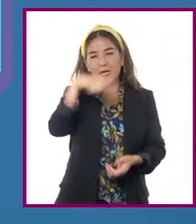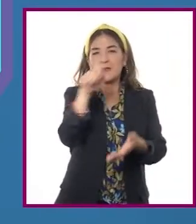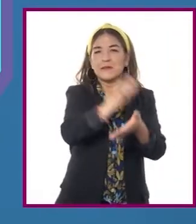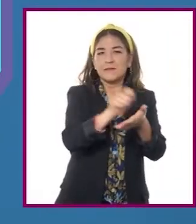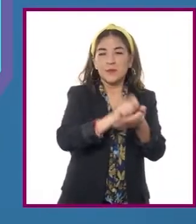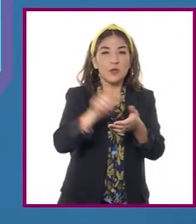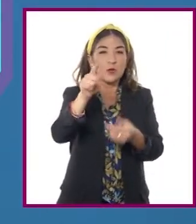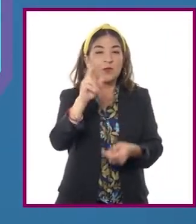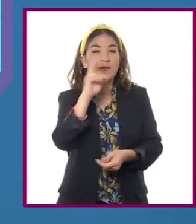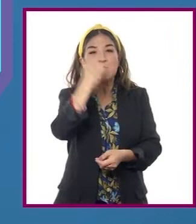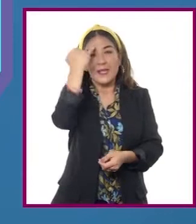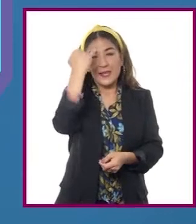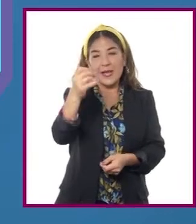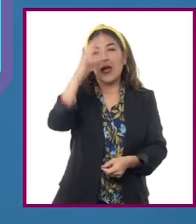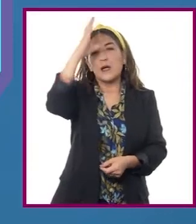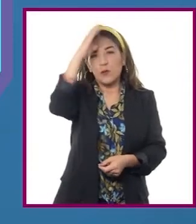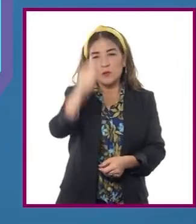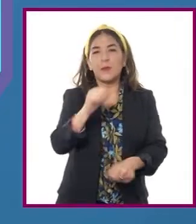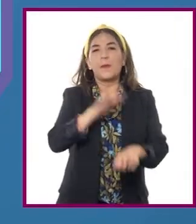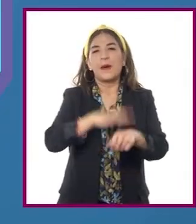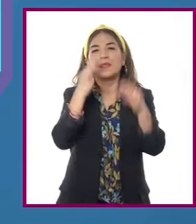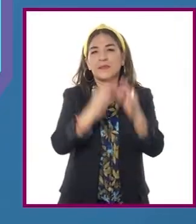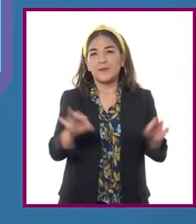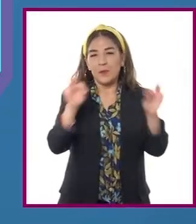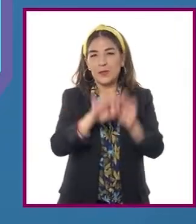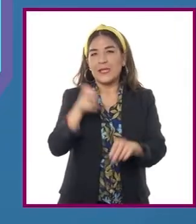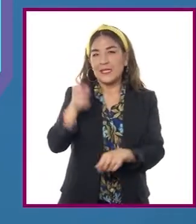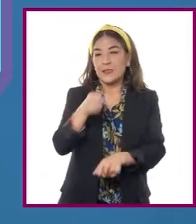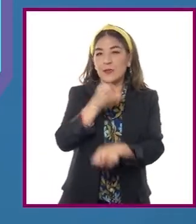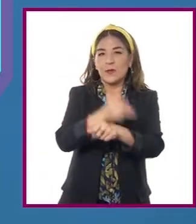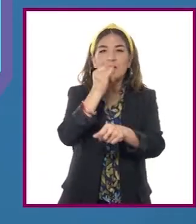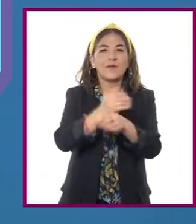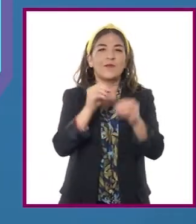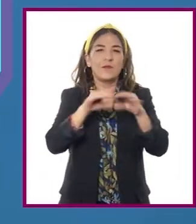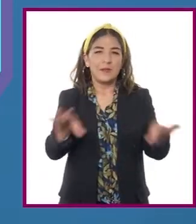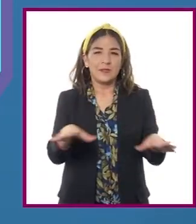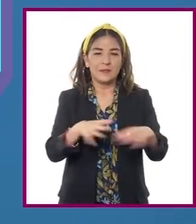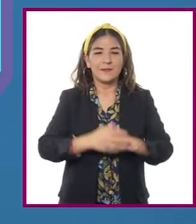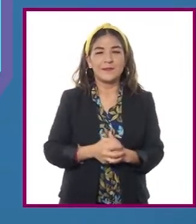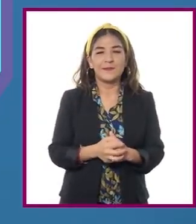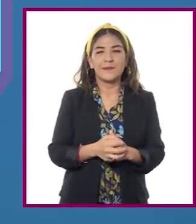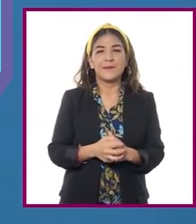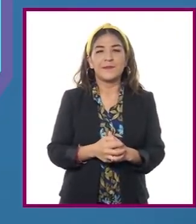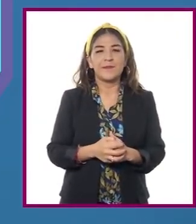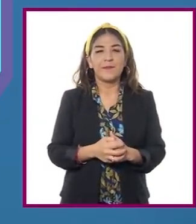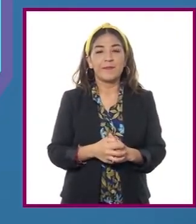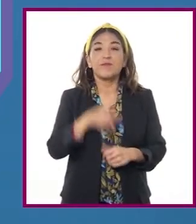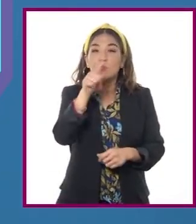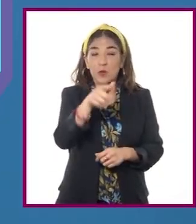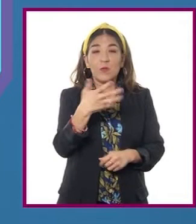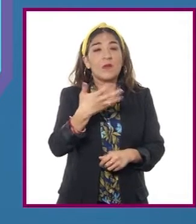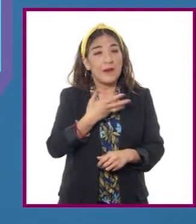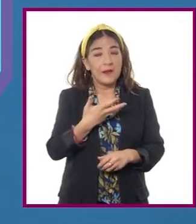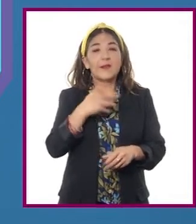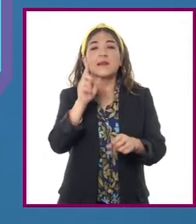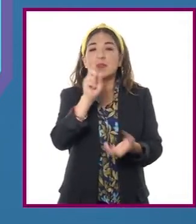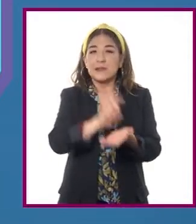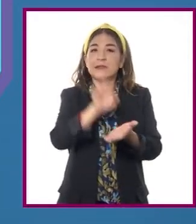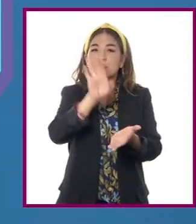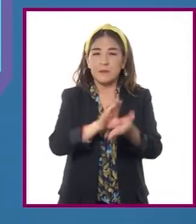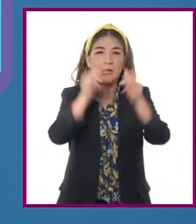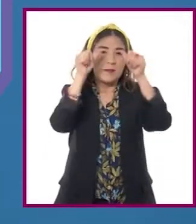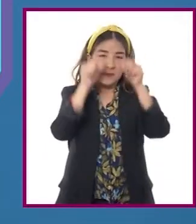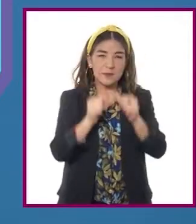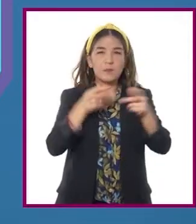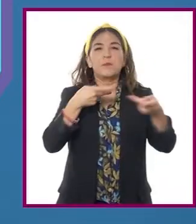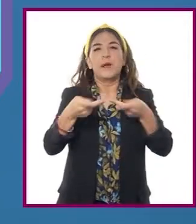las ideas y conceptos más relevantes del contenido que desarrollaremos. Si tienen discapacidad visual, preparen